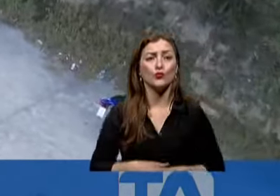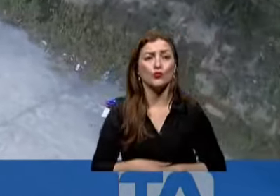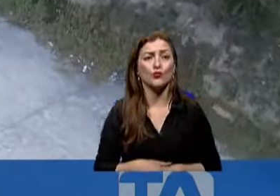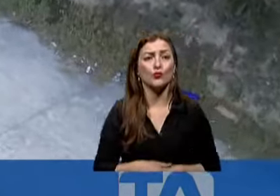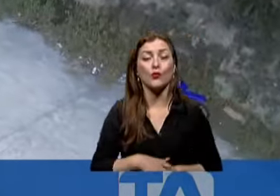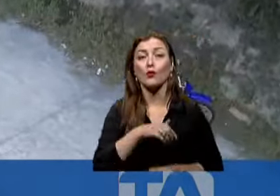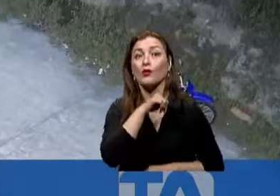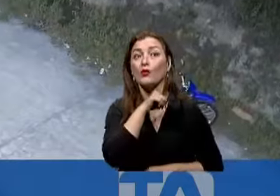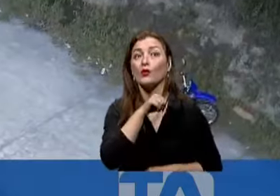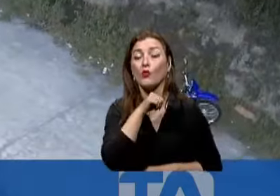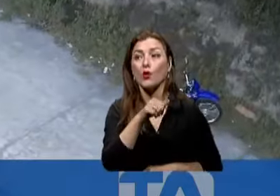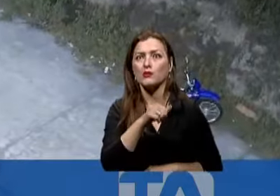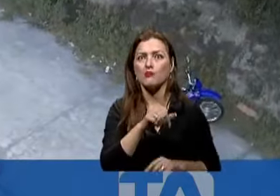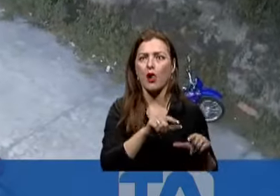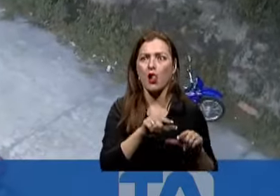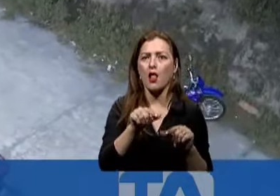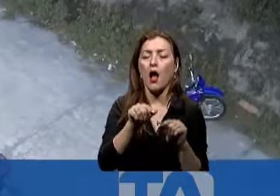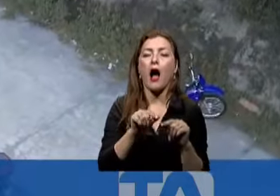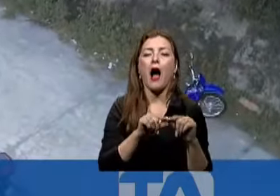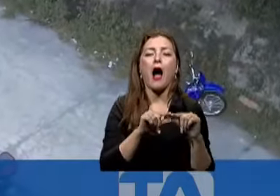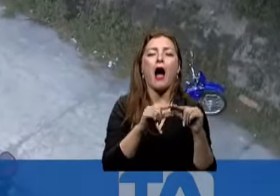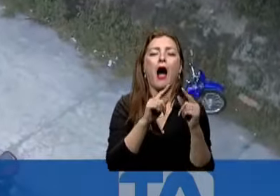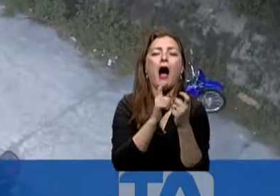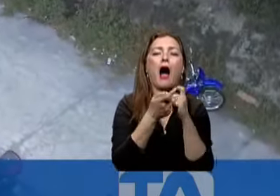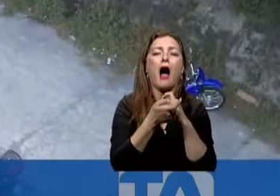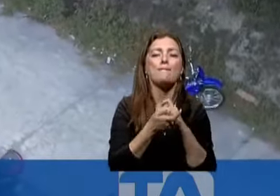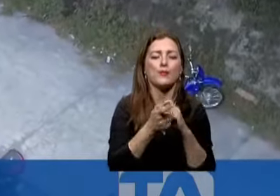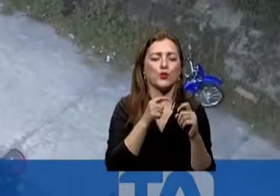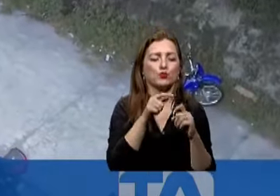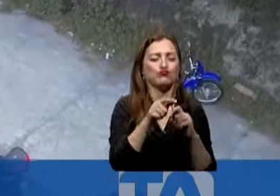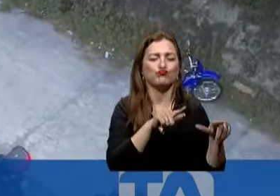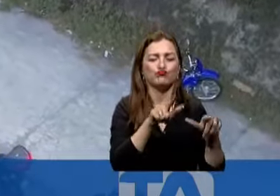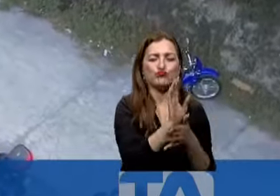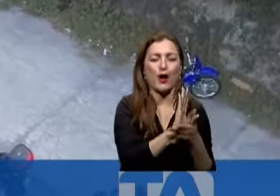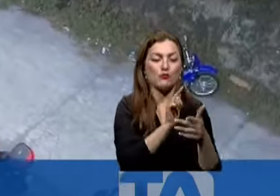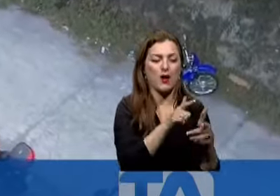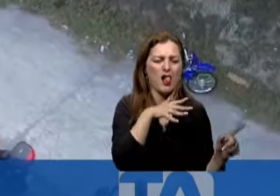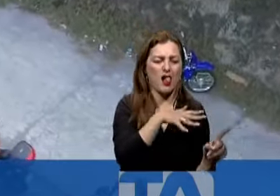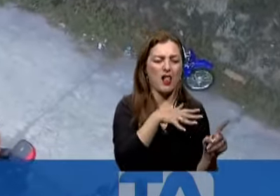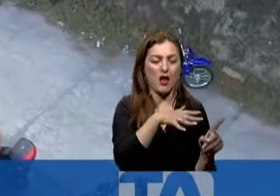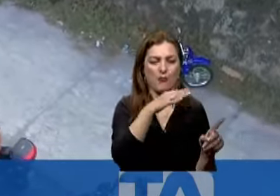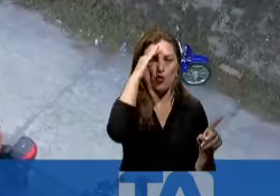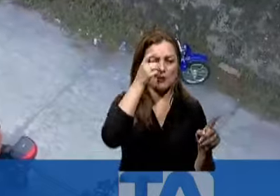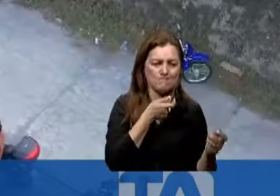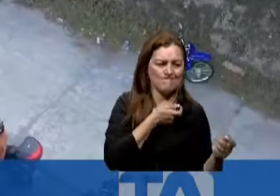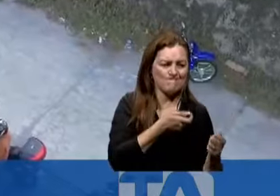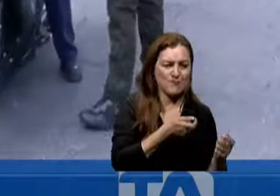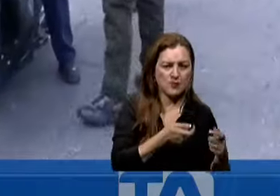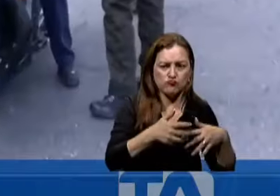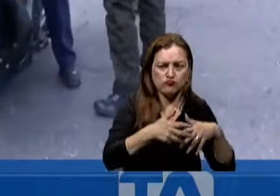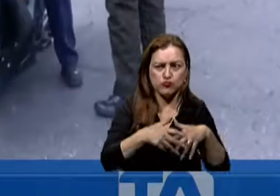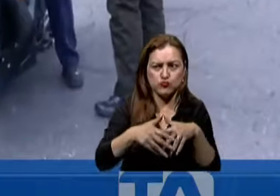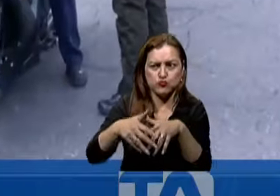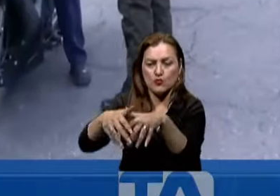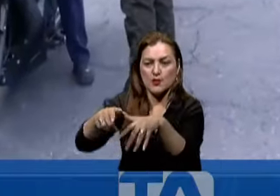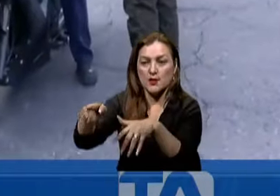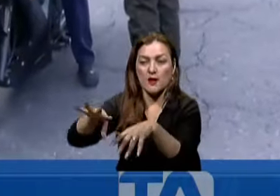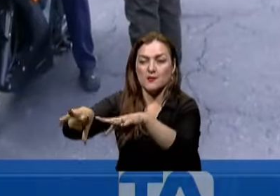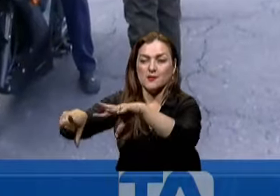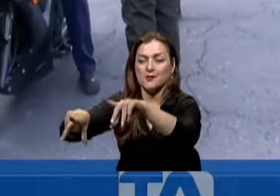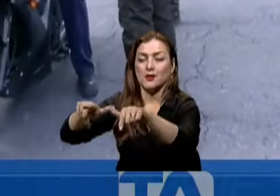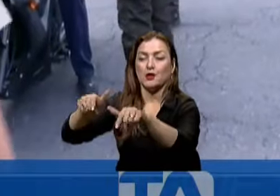la delincuencia migra. Y tenemos nosotros que, de acuerdo a la georreferenciación del delito y la temporalidad del delito, establecer nuestros operativos preventivos,